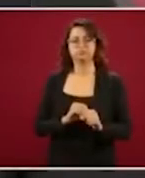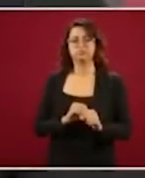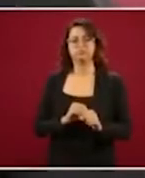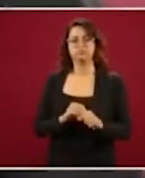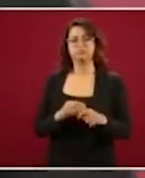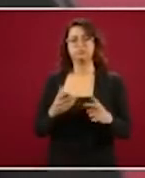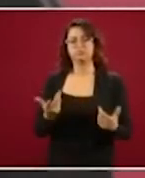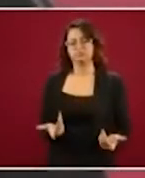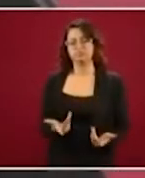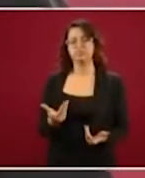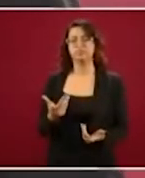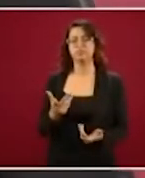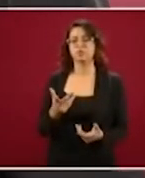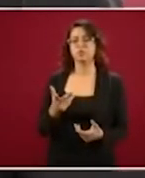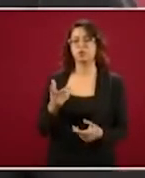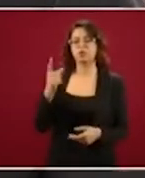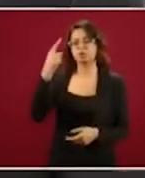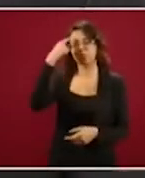enfrentar el